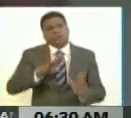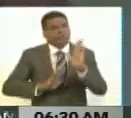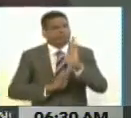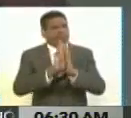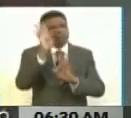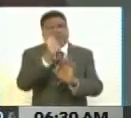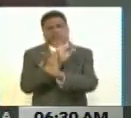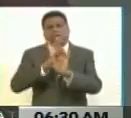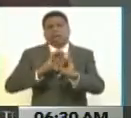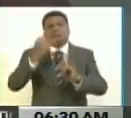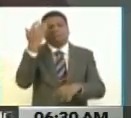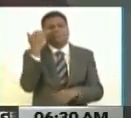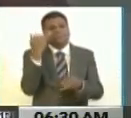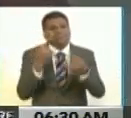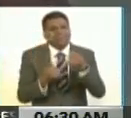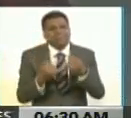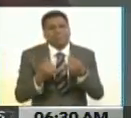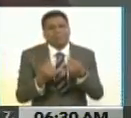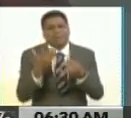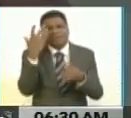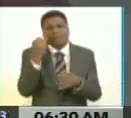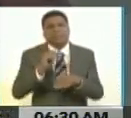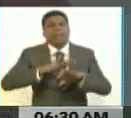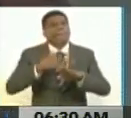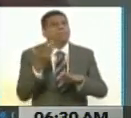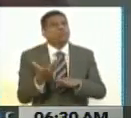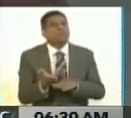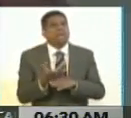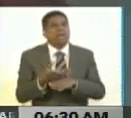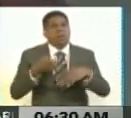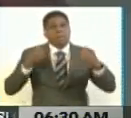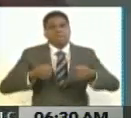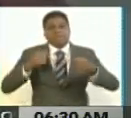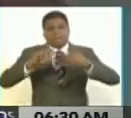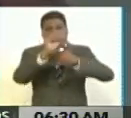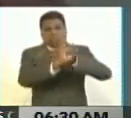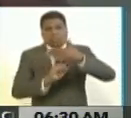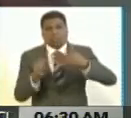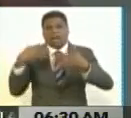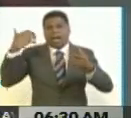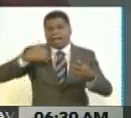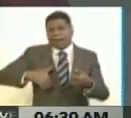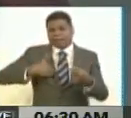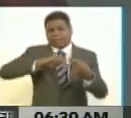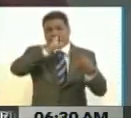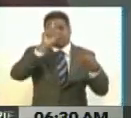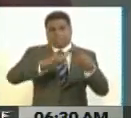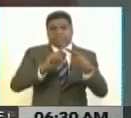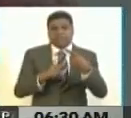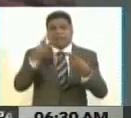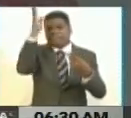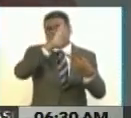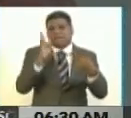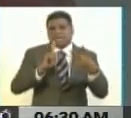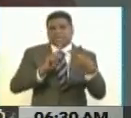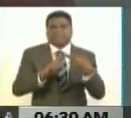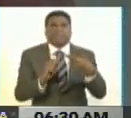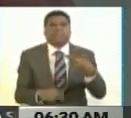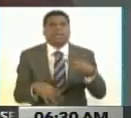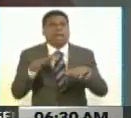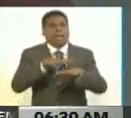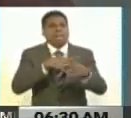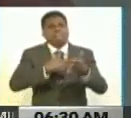no terminan de entender la magnitud que tiene un mercado que está conformado por Argentina, por Brasil, con la cantidad de